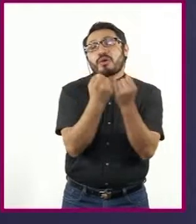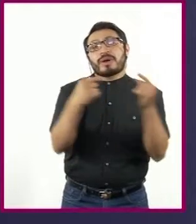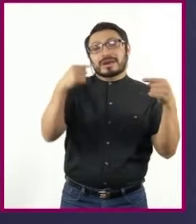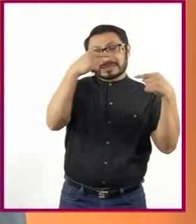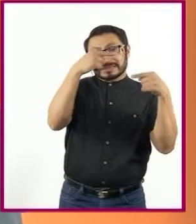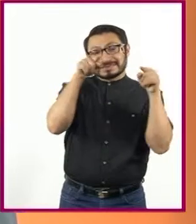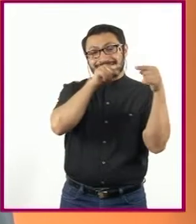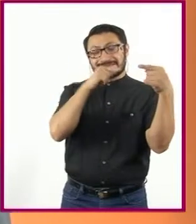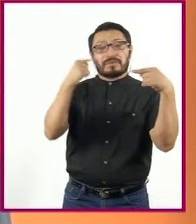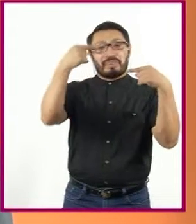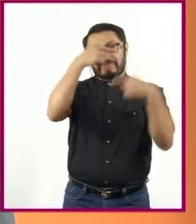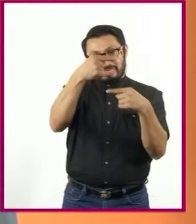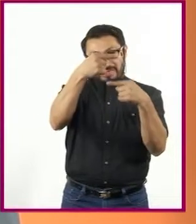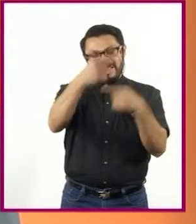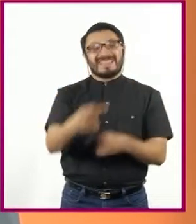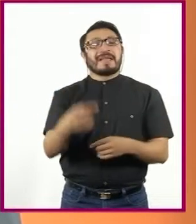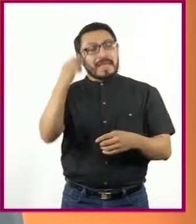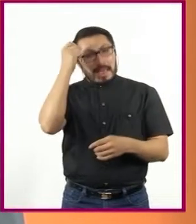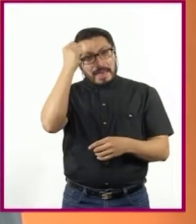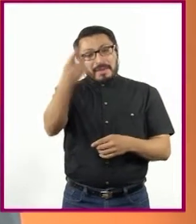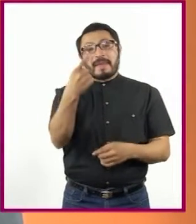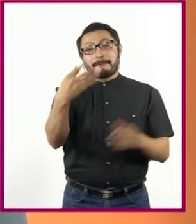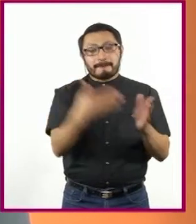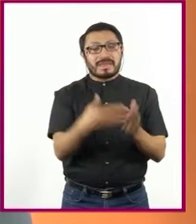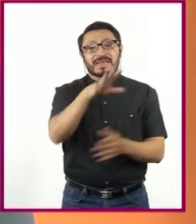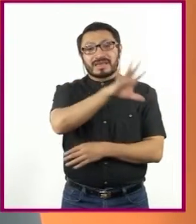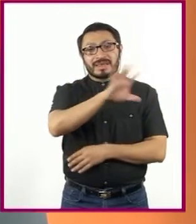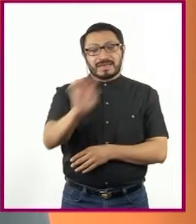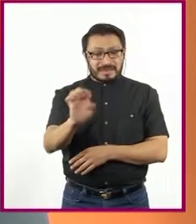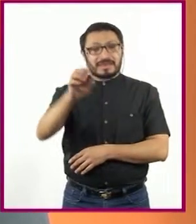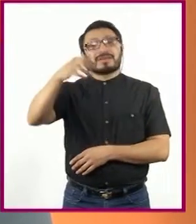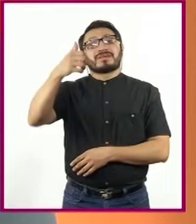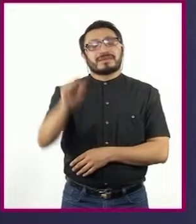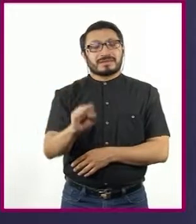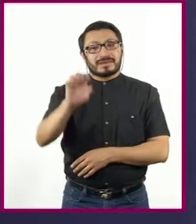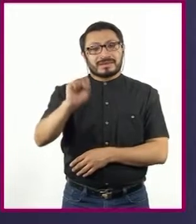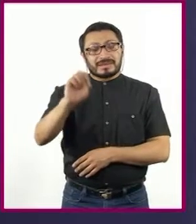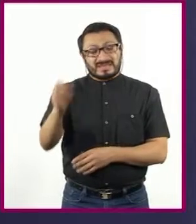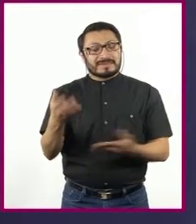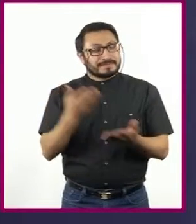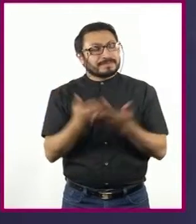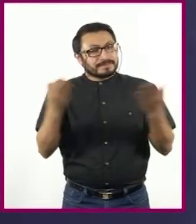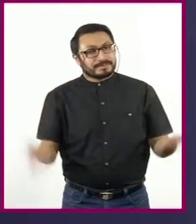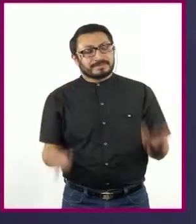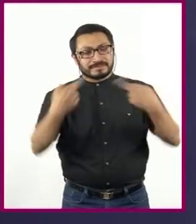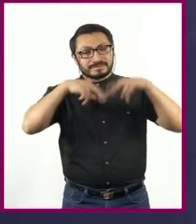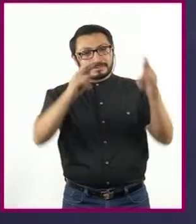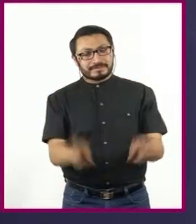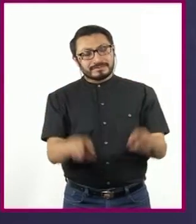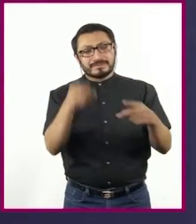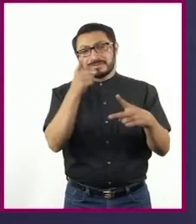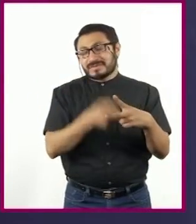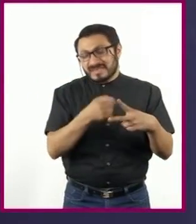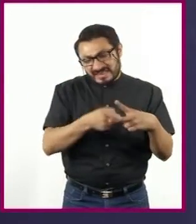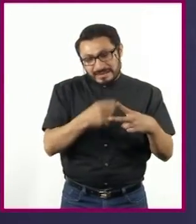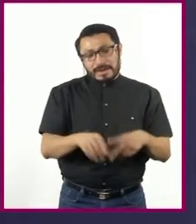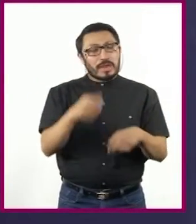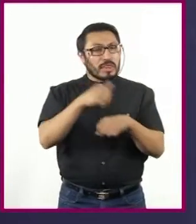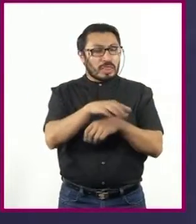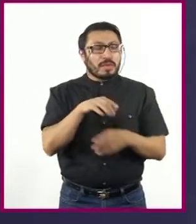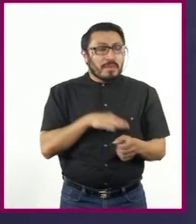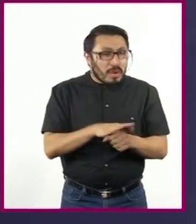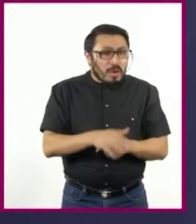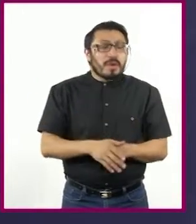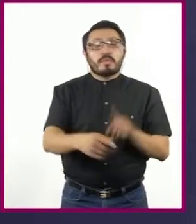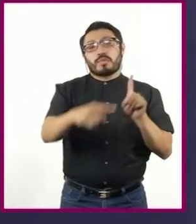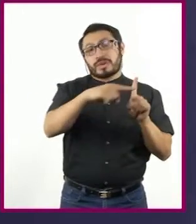1560. A continuación, representaremos una situación por medio de una operación con números enteros,